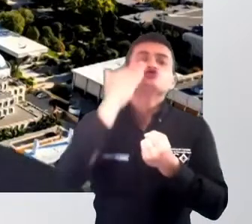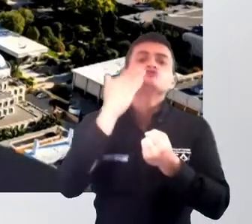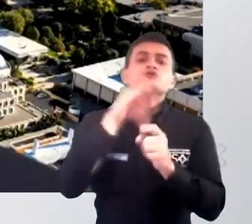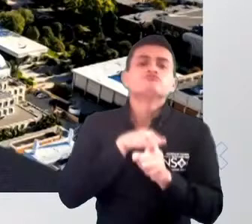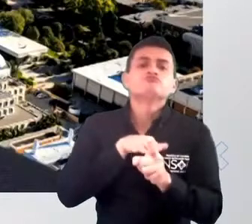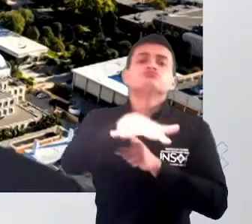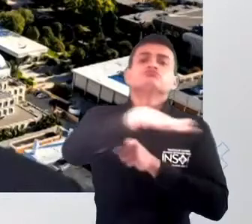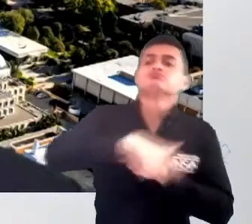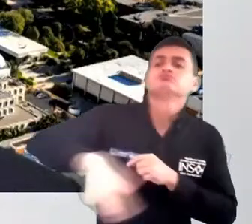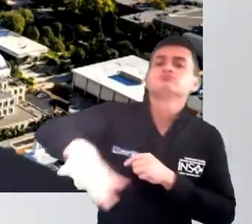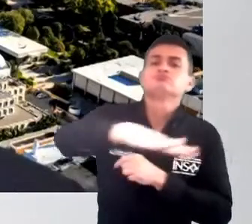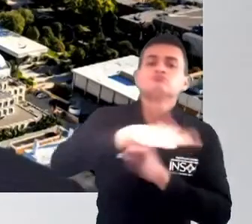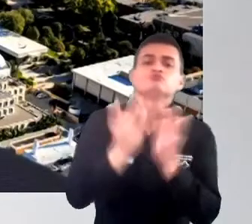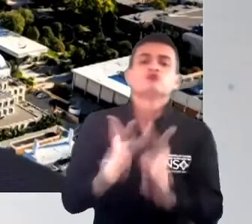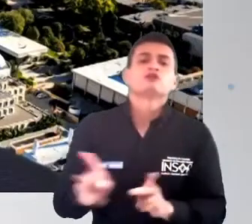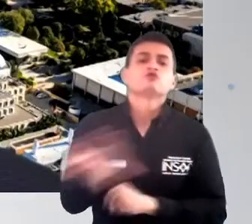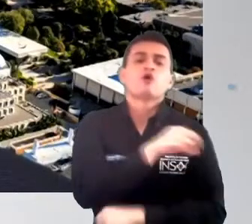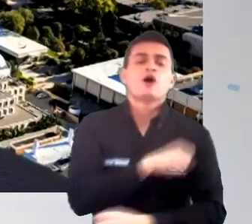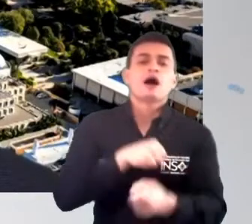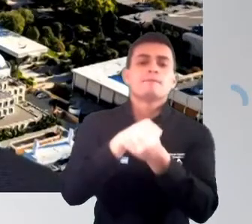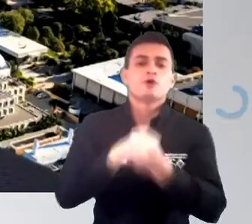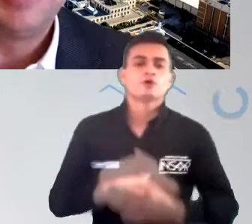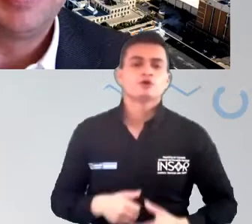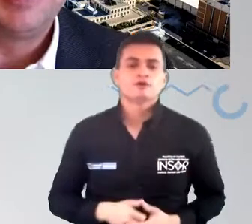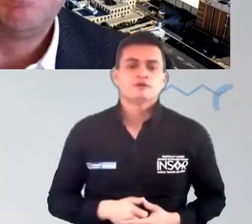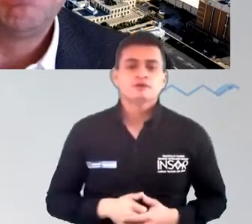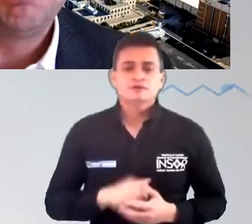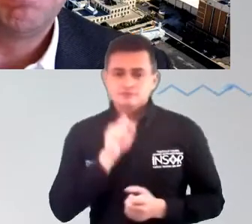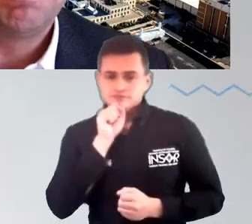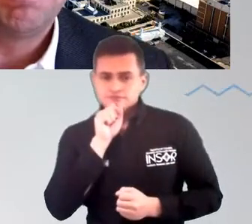estudiantes. ¿Esto respondió la pregunta?